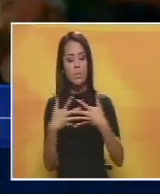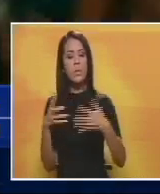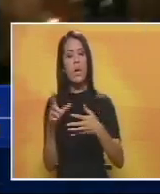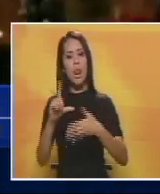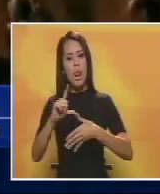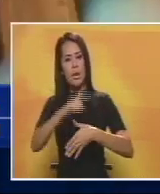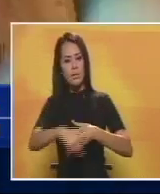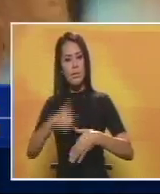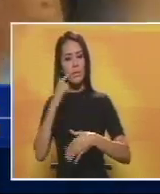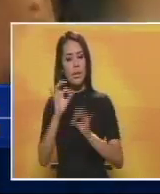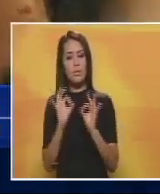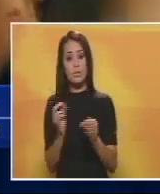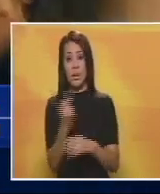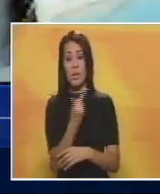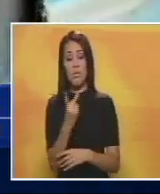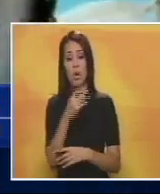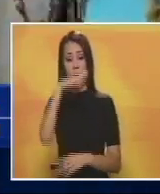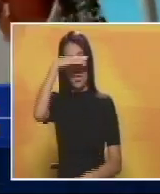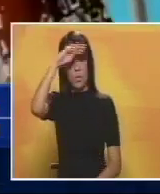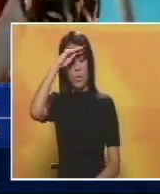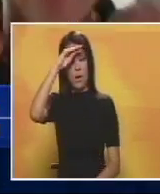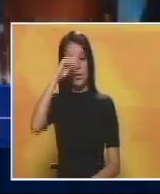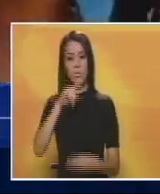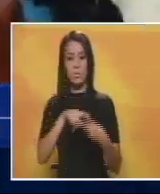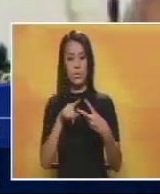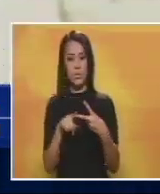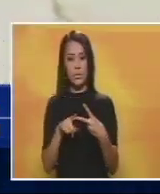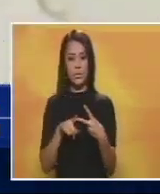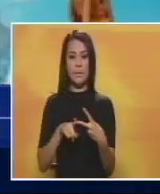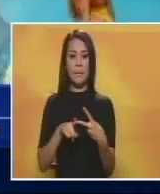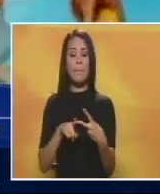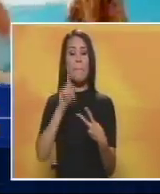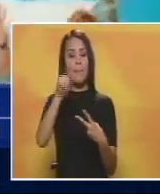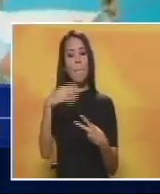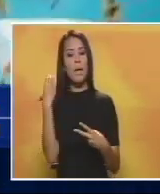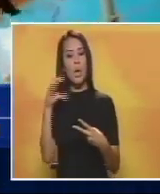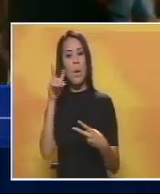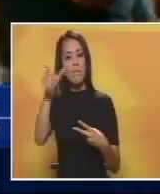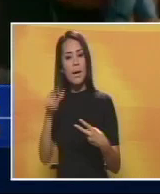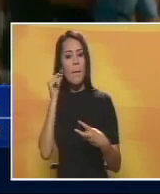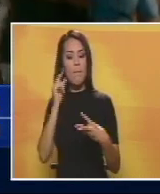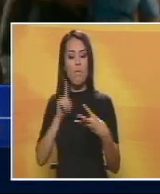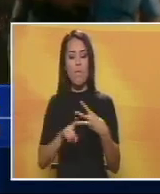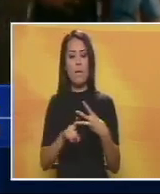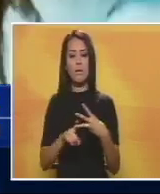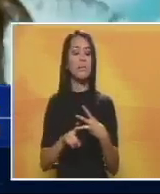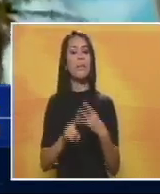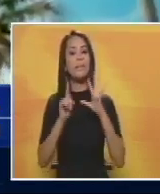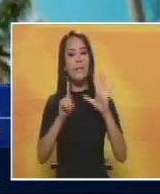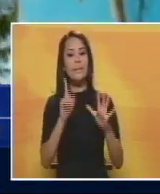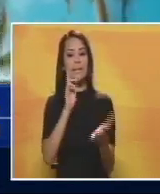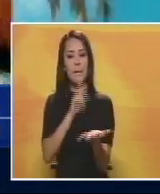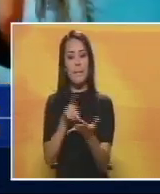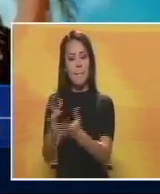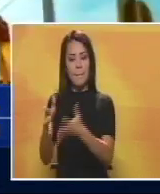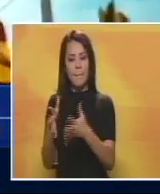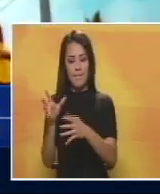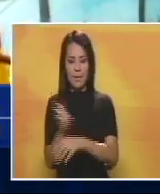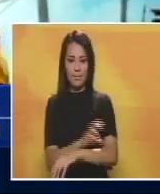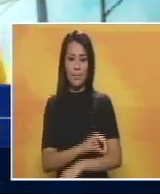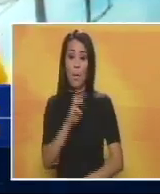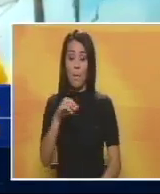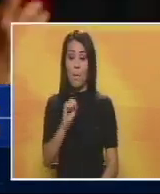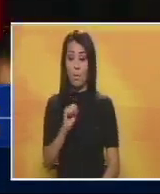que distinguirá a los cubanos del dúo Gente de Zona y de Semer Bueno y a la colombiana Karol G durante la 6ª edición de sus premios La Musa,